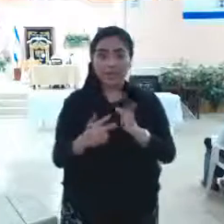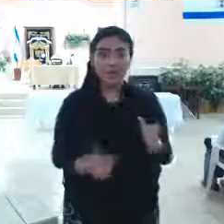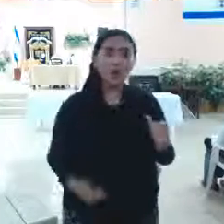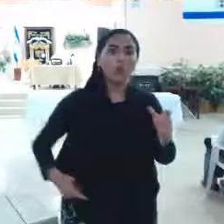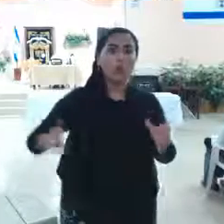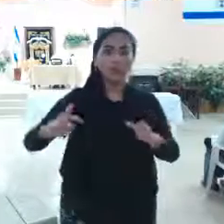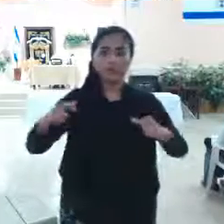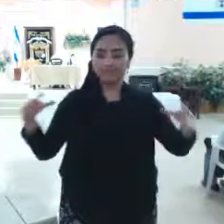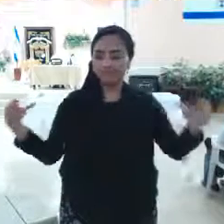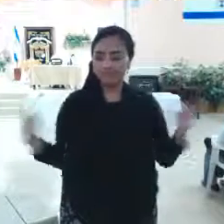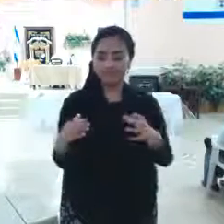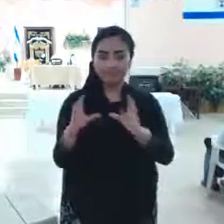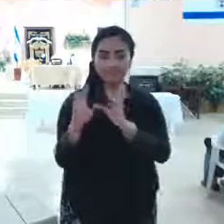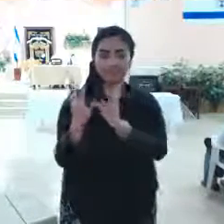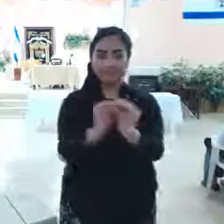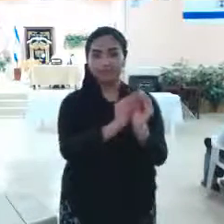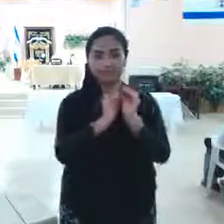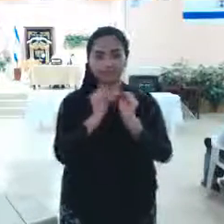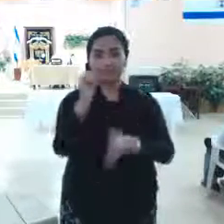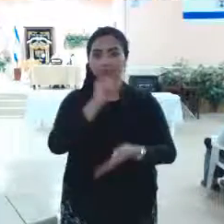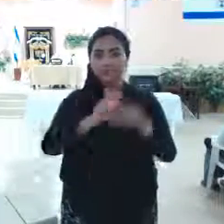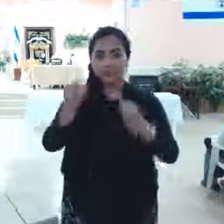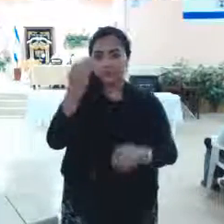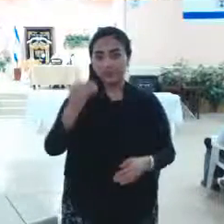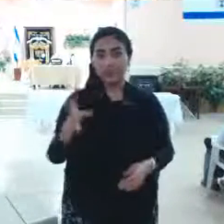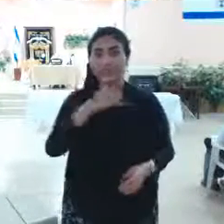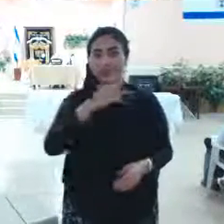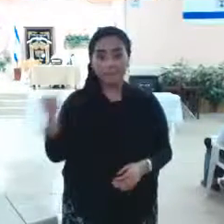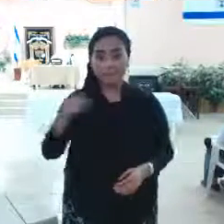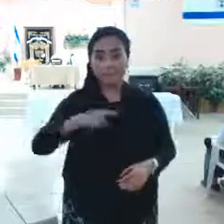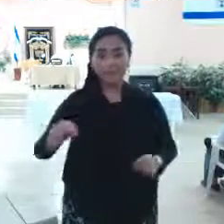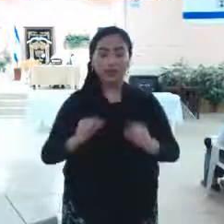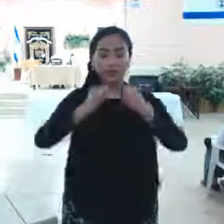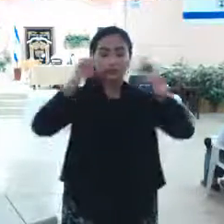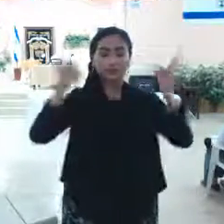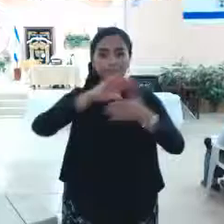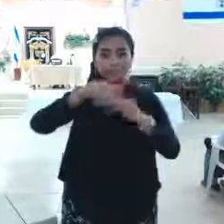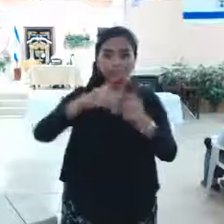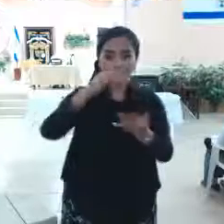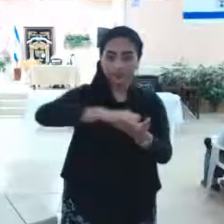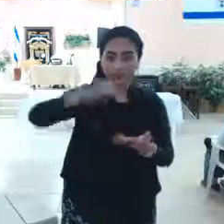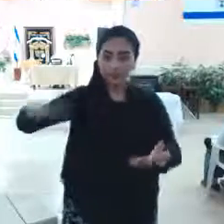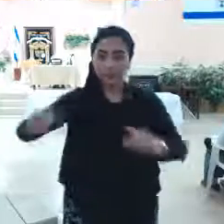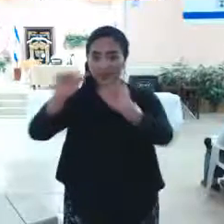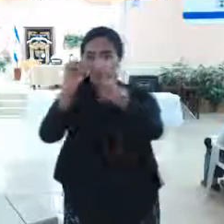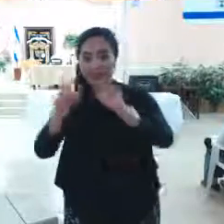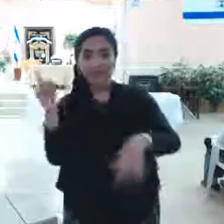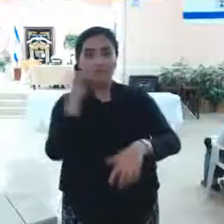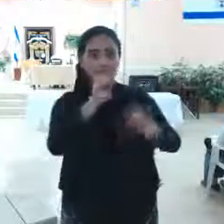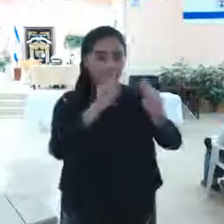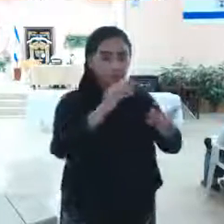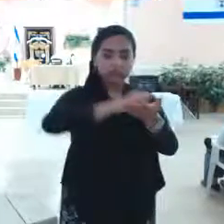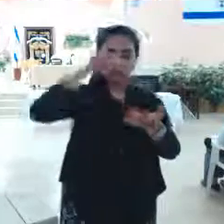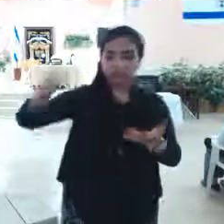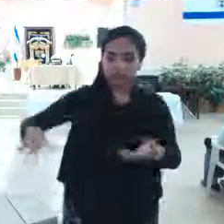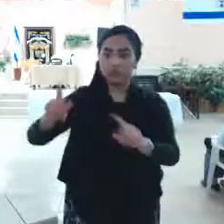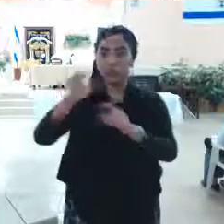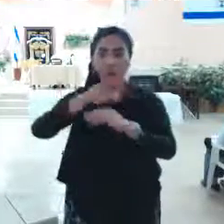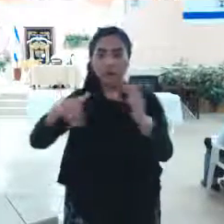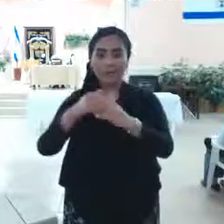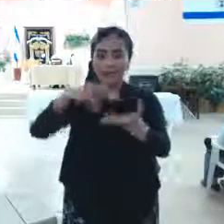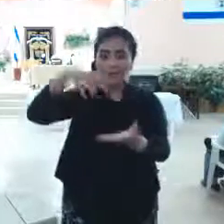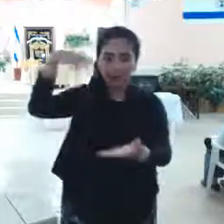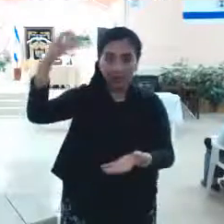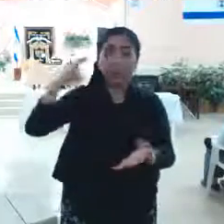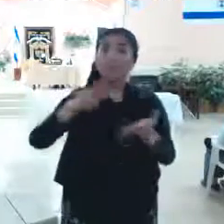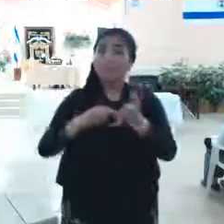gran reunión. A big reunion. 14. 14. Y levantándose, quitaron los altares que habían en Jerusalén, quitaron también todos los altares de incienso.